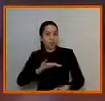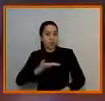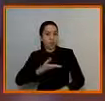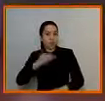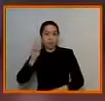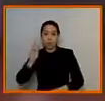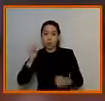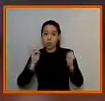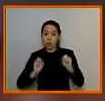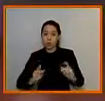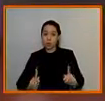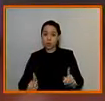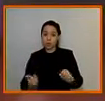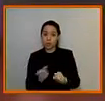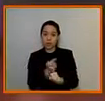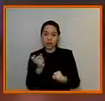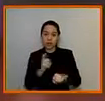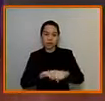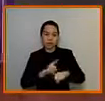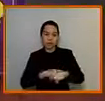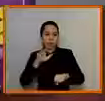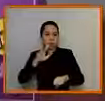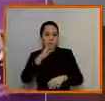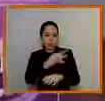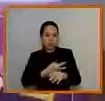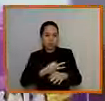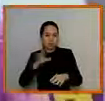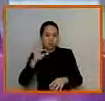dos oportunidades más para ganar, a las 3 de la tarde